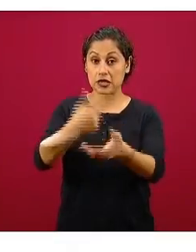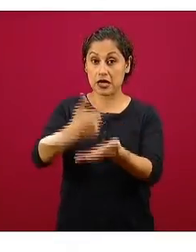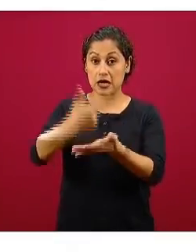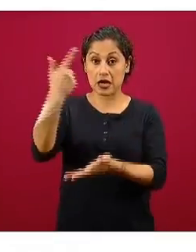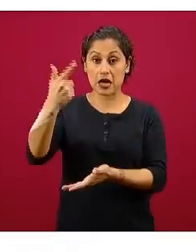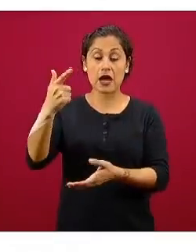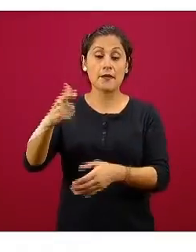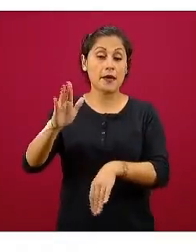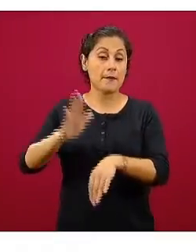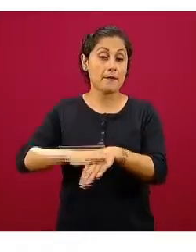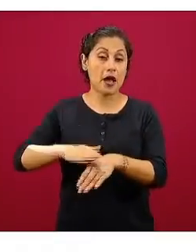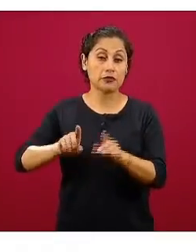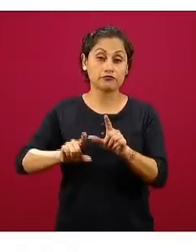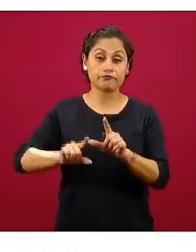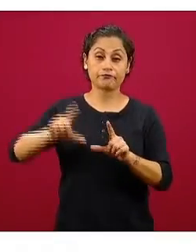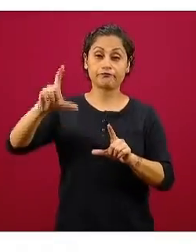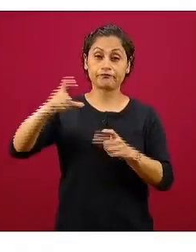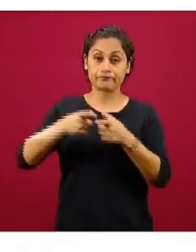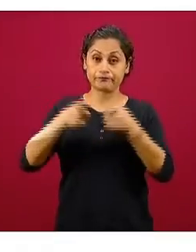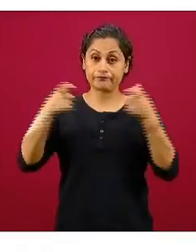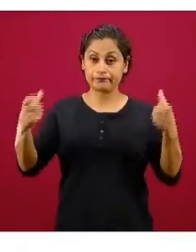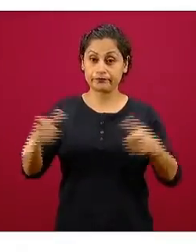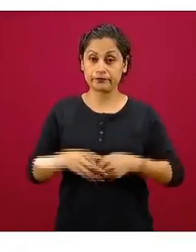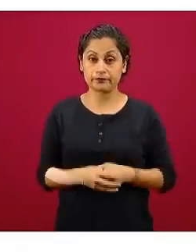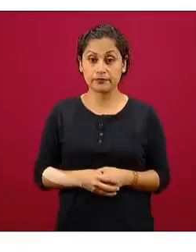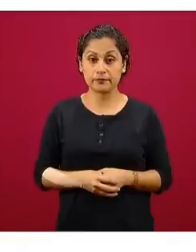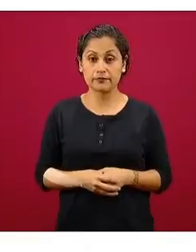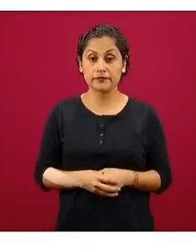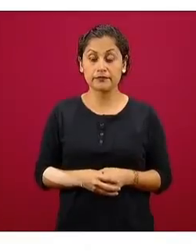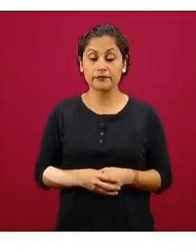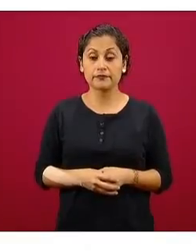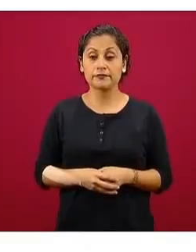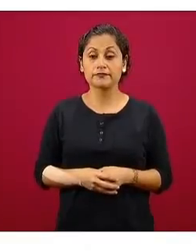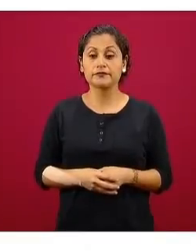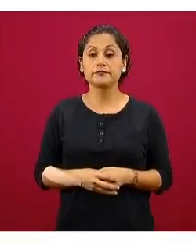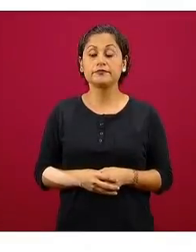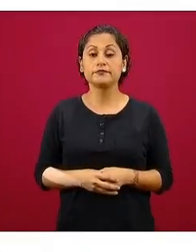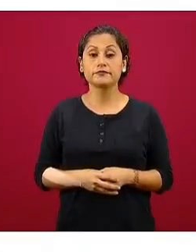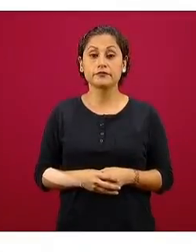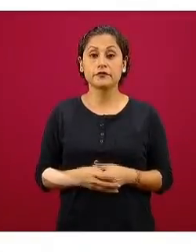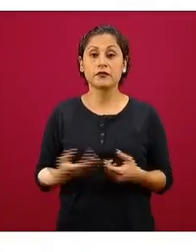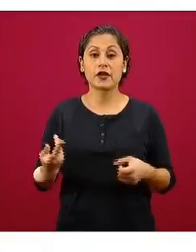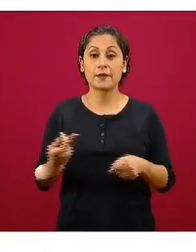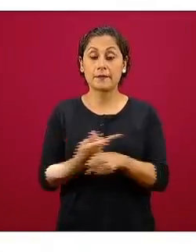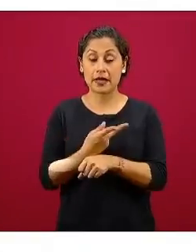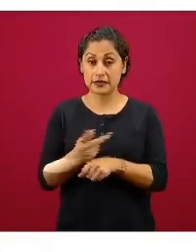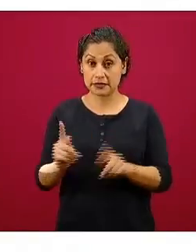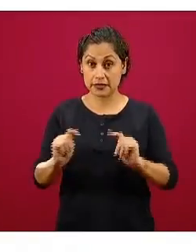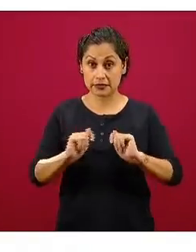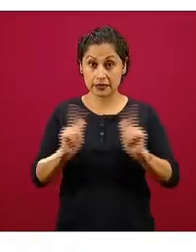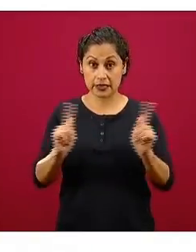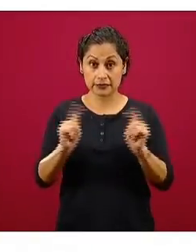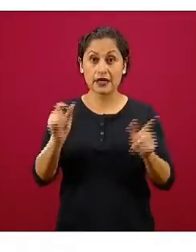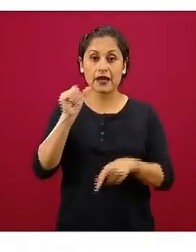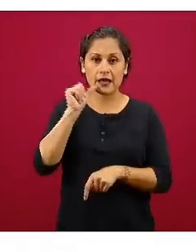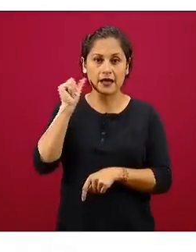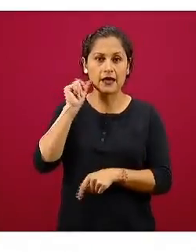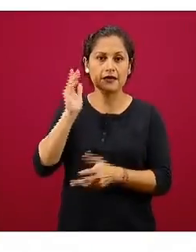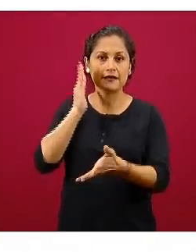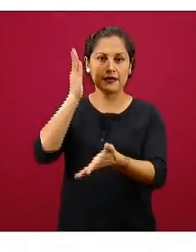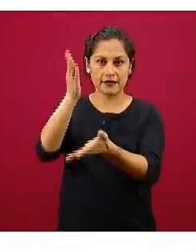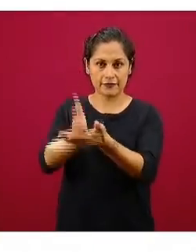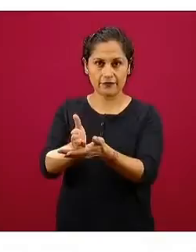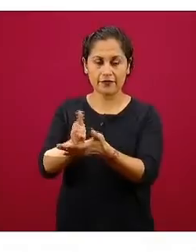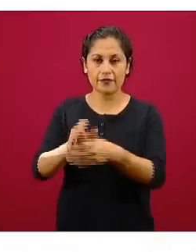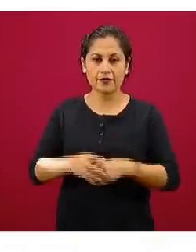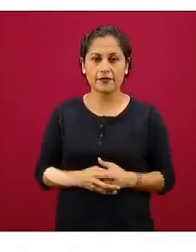intensivas. Exceso. La siguiente. Aquí vemos Tlaxcala. Ayer estuvimos en Tlaxcala. Habíamos comentado